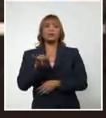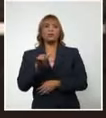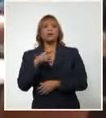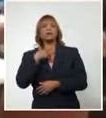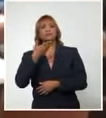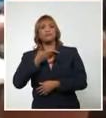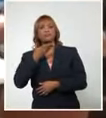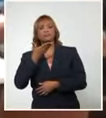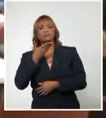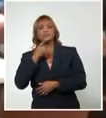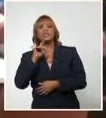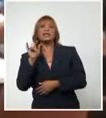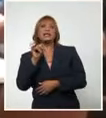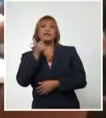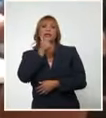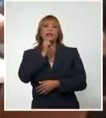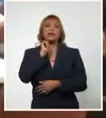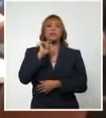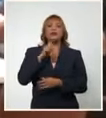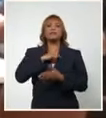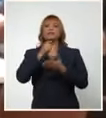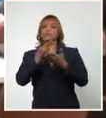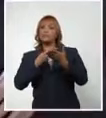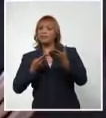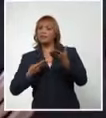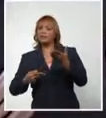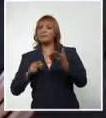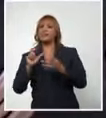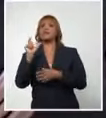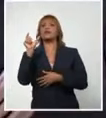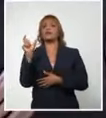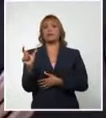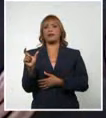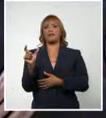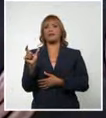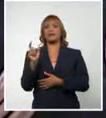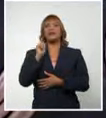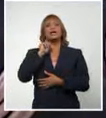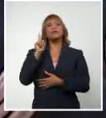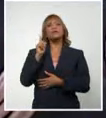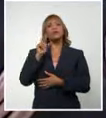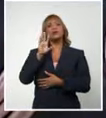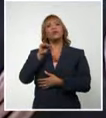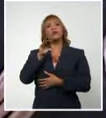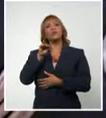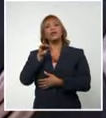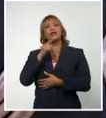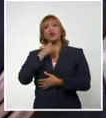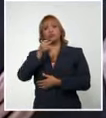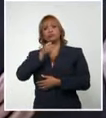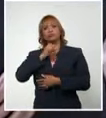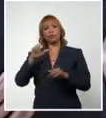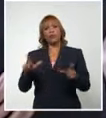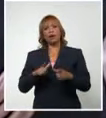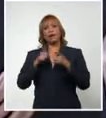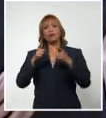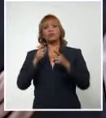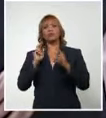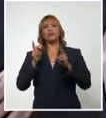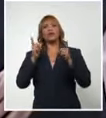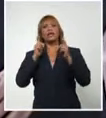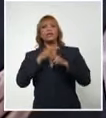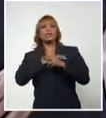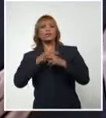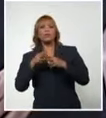oratoria, pues fue además un artesano de la palabra. Escucharlo hablar durante un acto histórico o en una